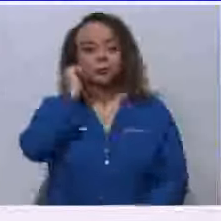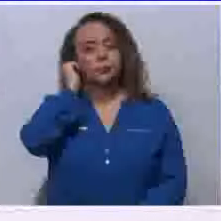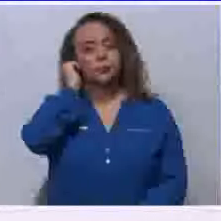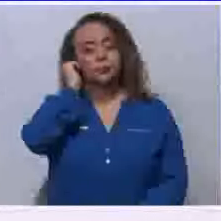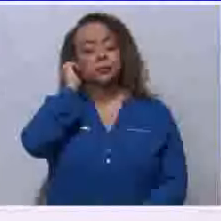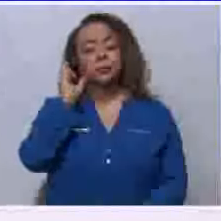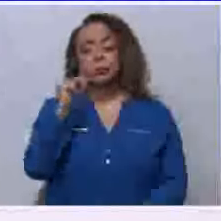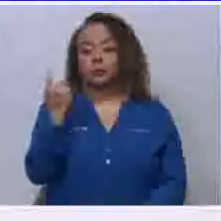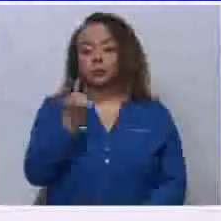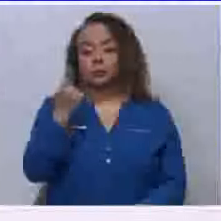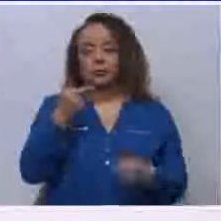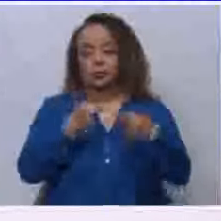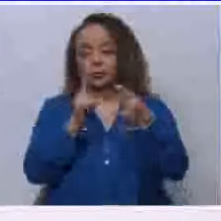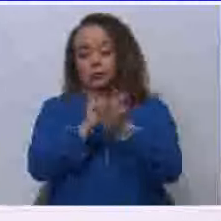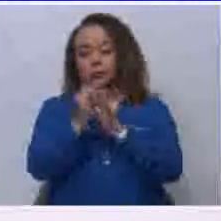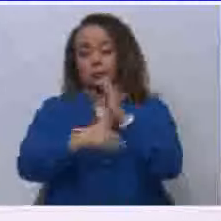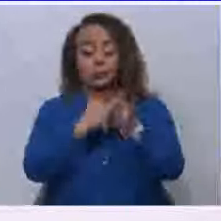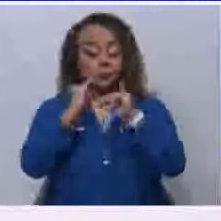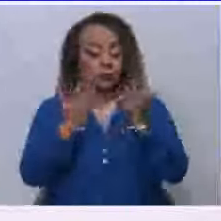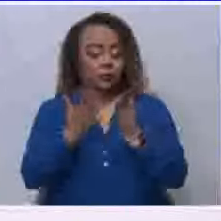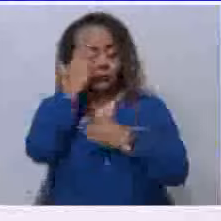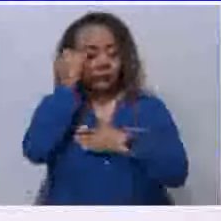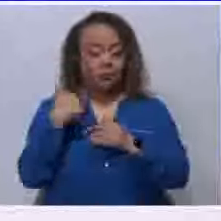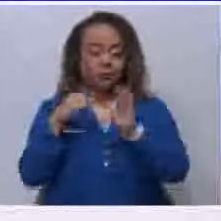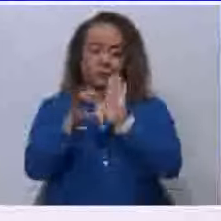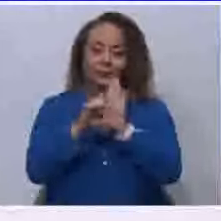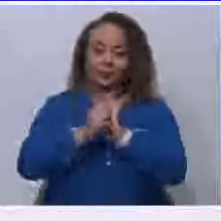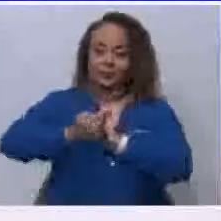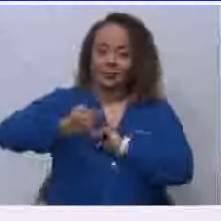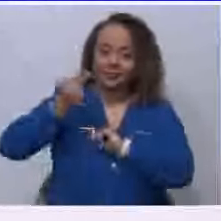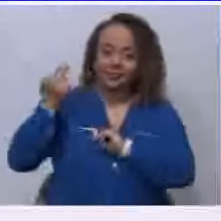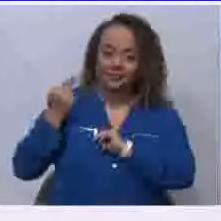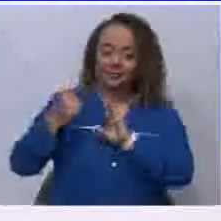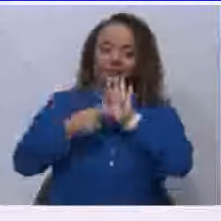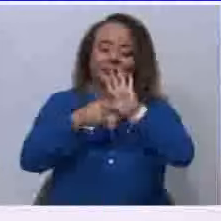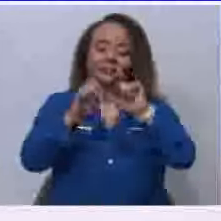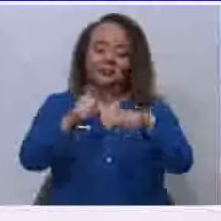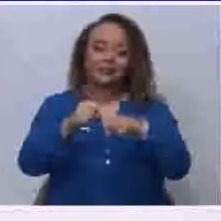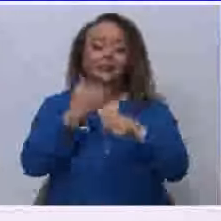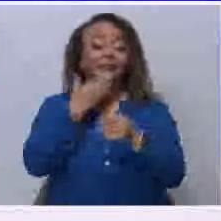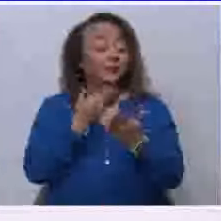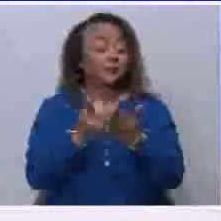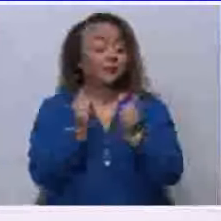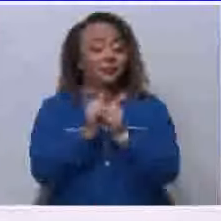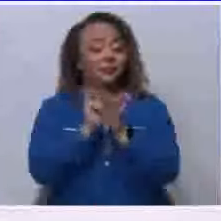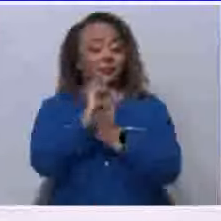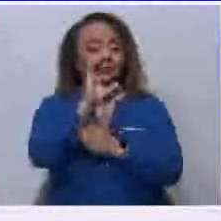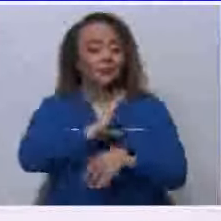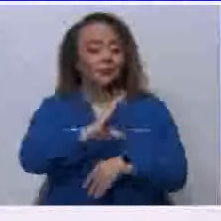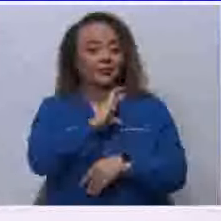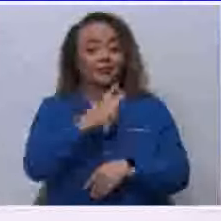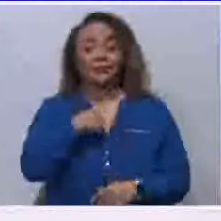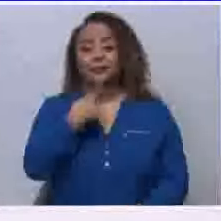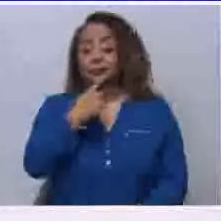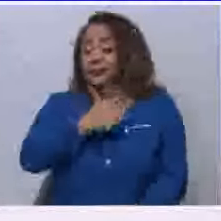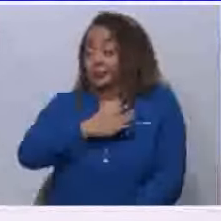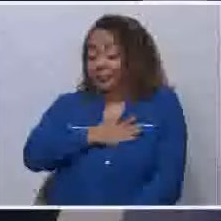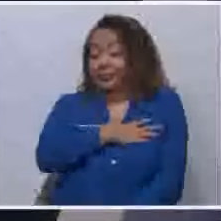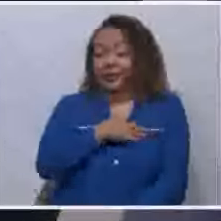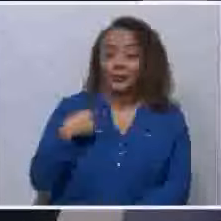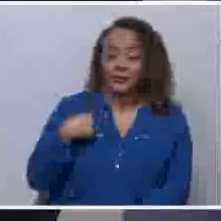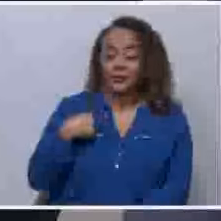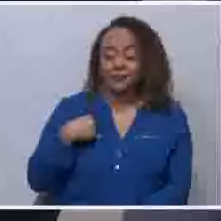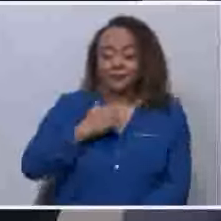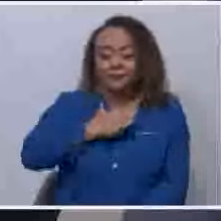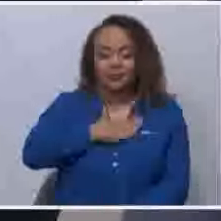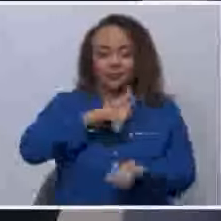no siempre hay que ser un detractor de este tipo de jugadores, porque hay ejemplos en la historia que muestran que se puede ser muy bueno, claro. Con esas características. No, yo te dije, mi gusto, si a mí